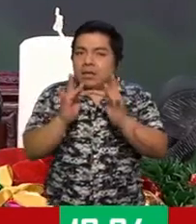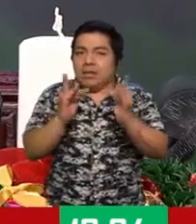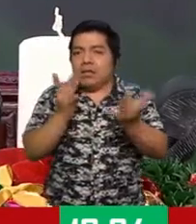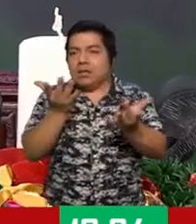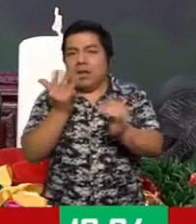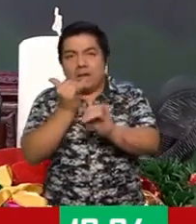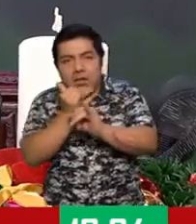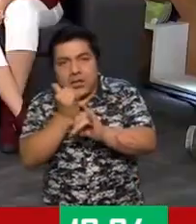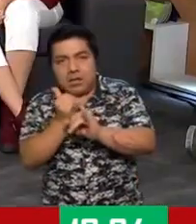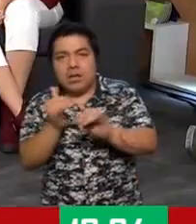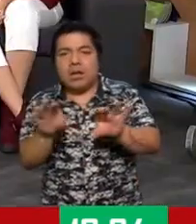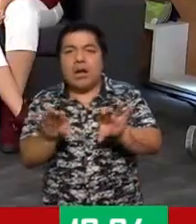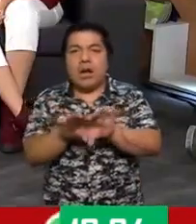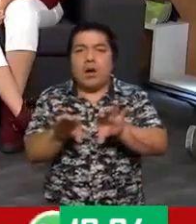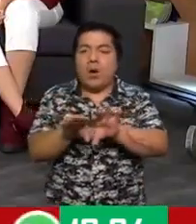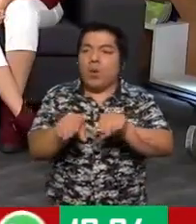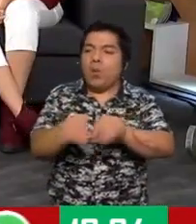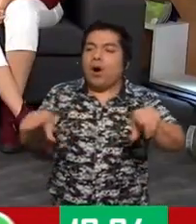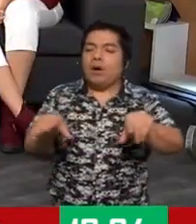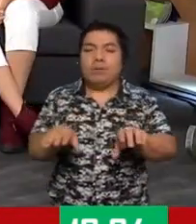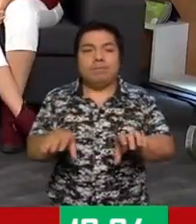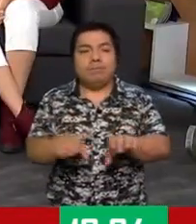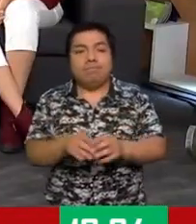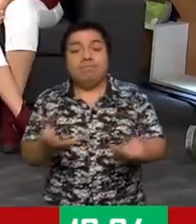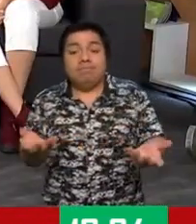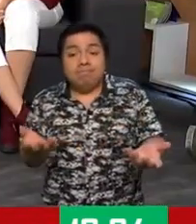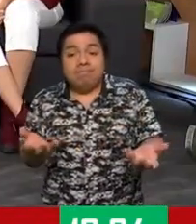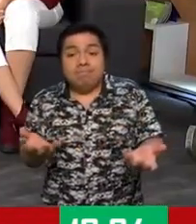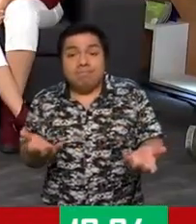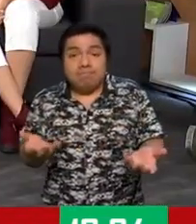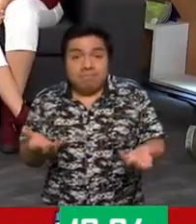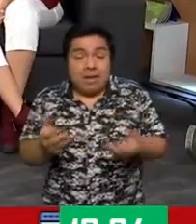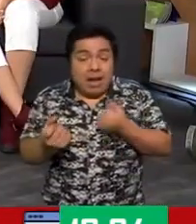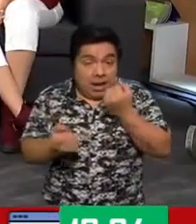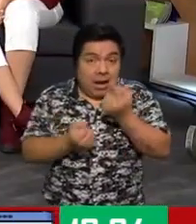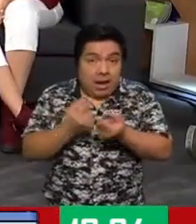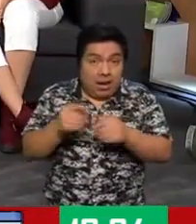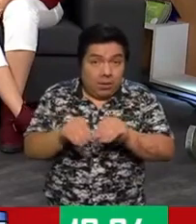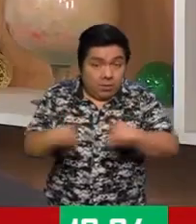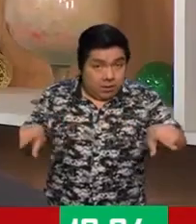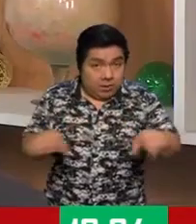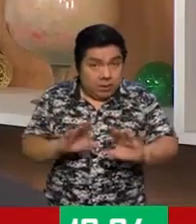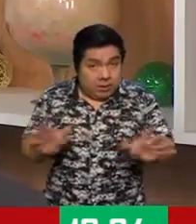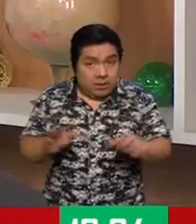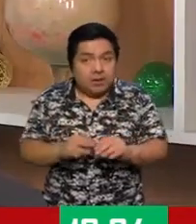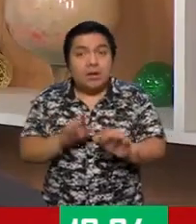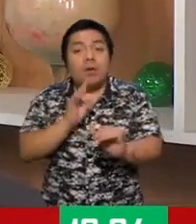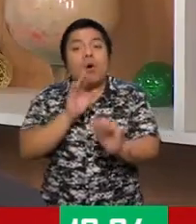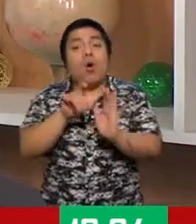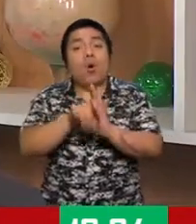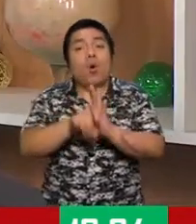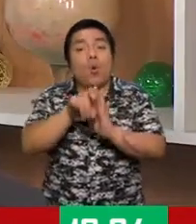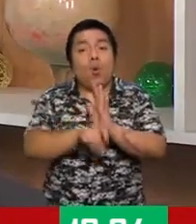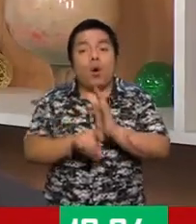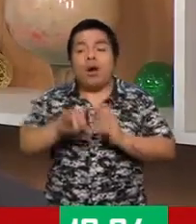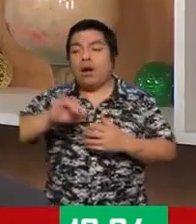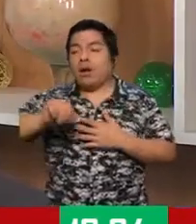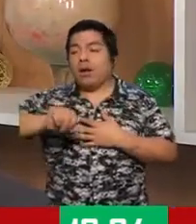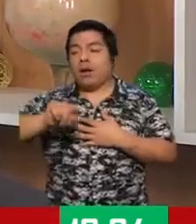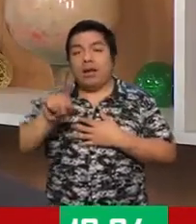redes? ¿En dónde publicas algunas cosas? Si ya tienes publicado algo. Estoy en Instagram como Jazz de